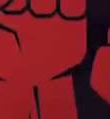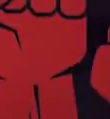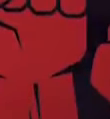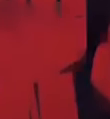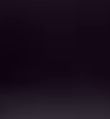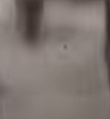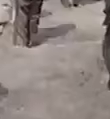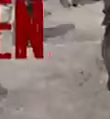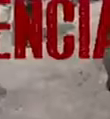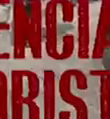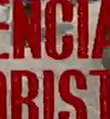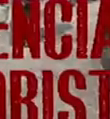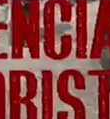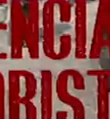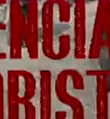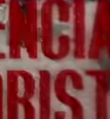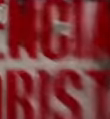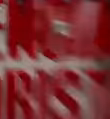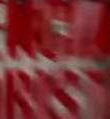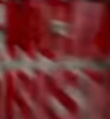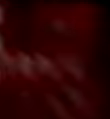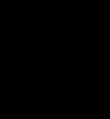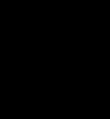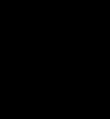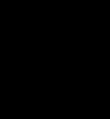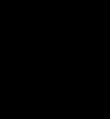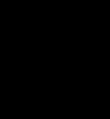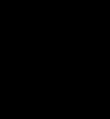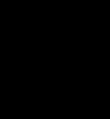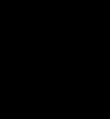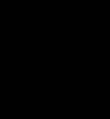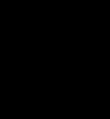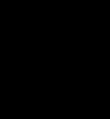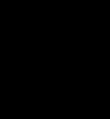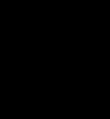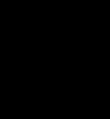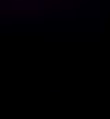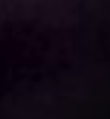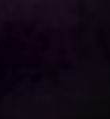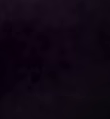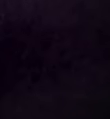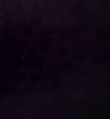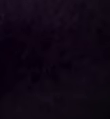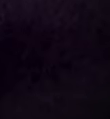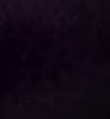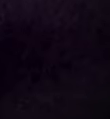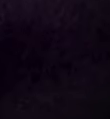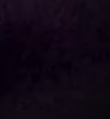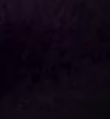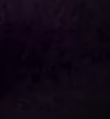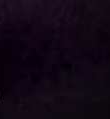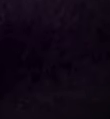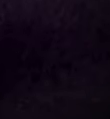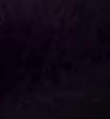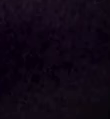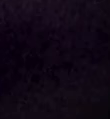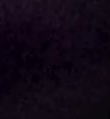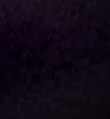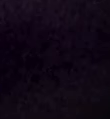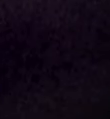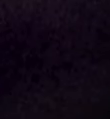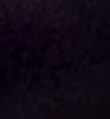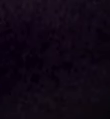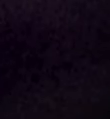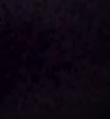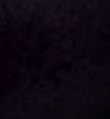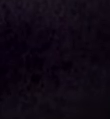revoluciones, miedo a la violencia terrorista. Hoy el mundo entero vive el miedo a una pandemia. El